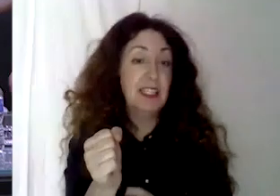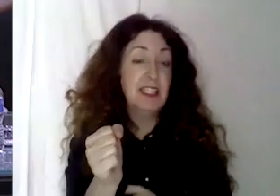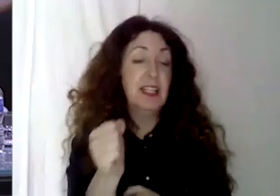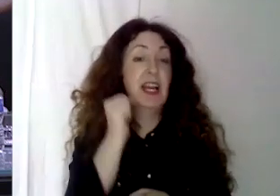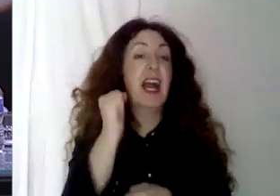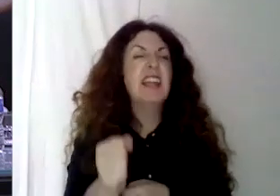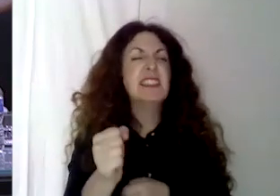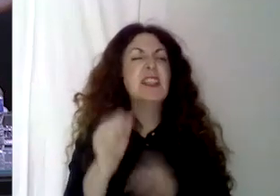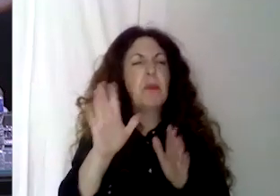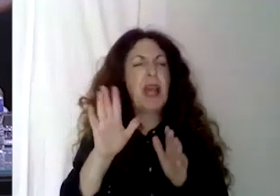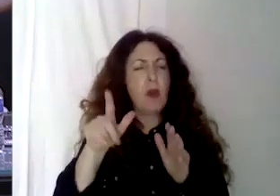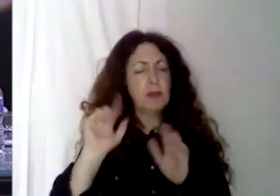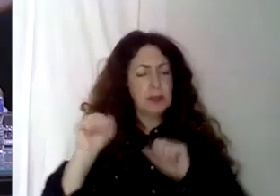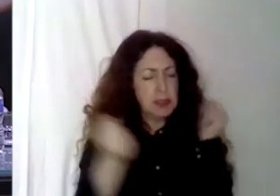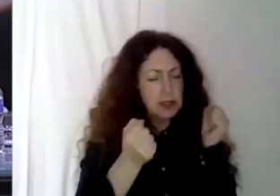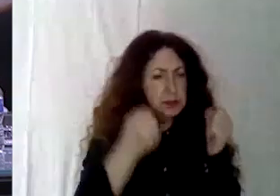por qué. Y hace